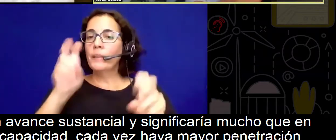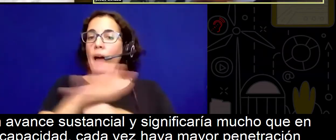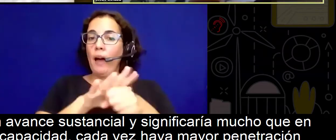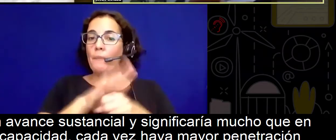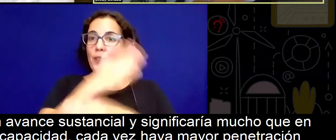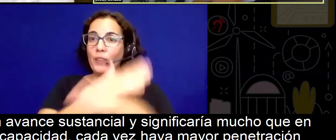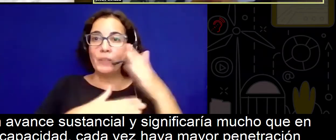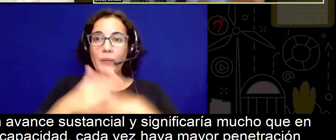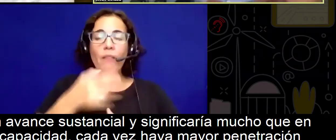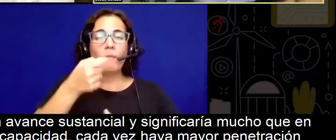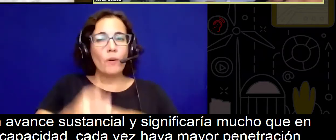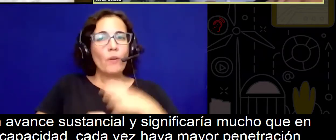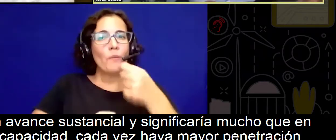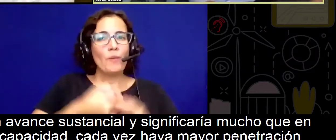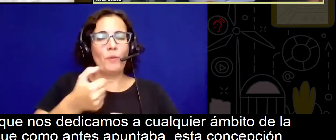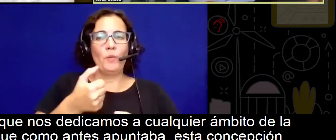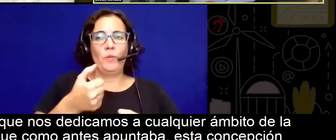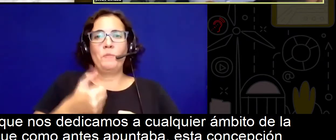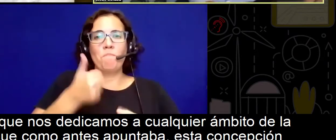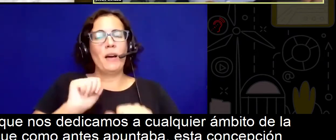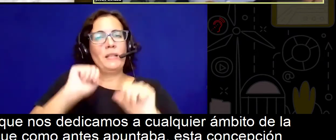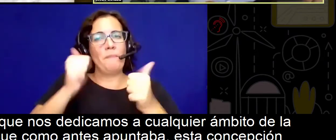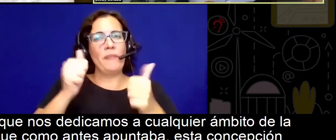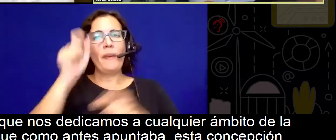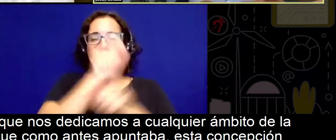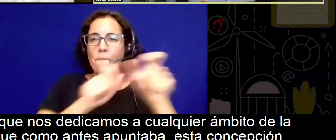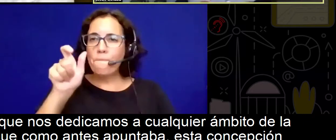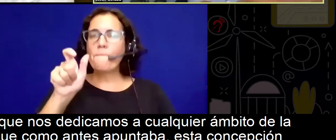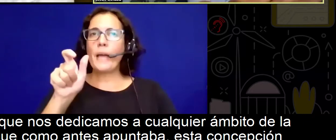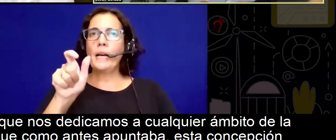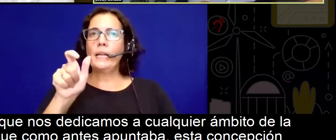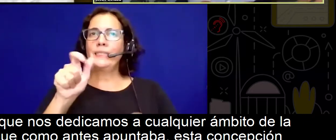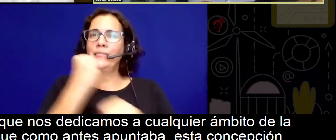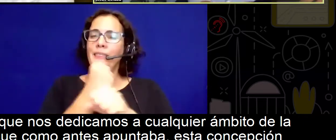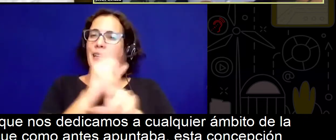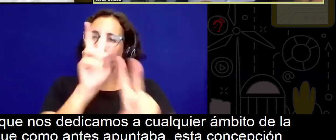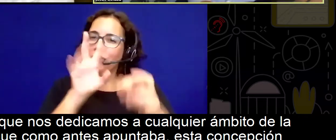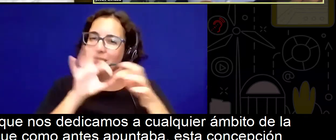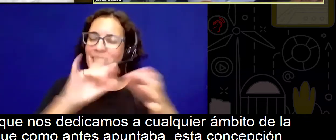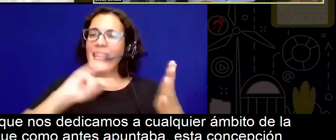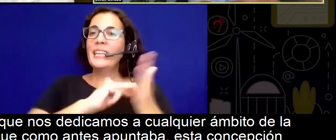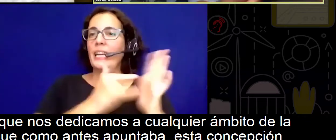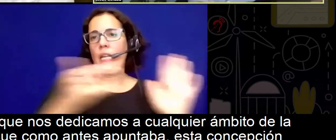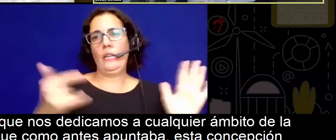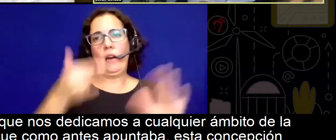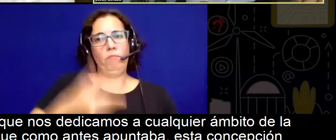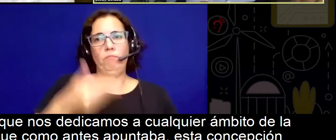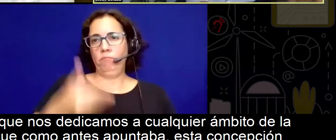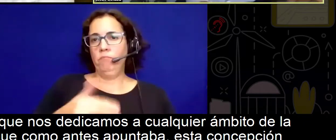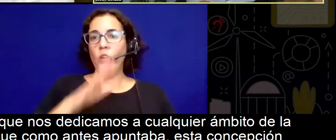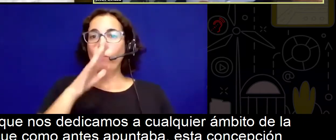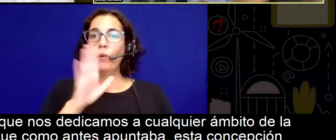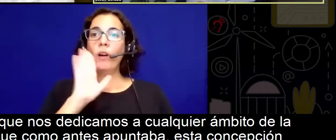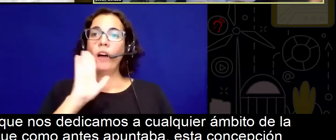cada vez haya mayor penetración de las personas que nos dedicamos a cualquier ámbito de la ingeniería, ¿no? Porque al final, como antes